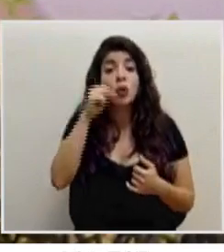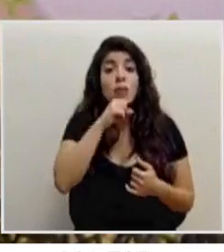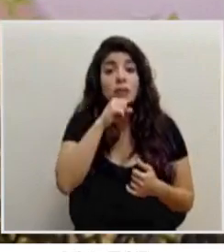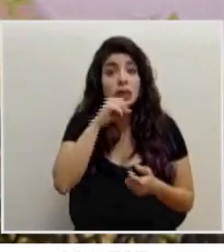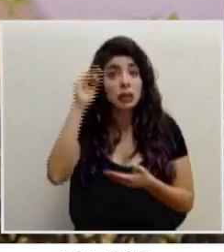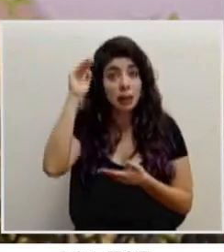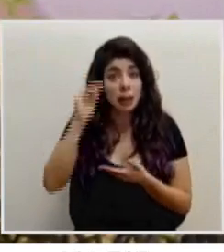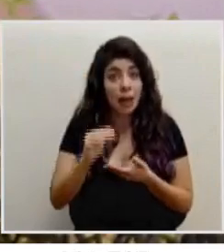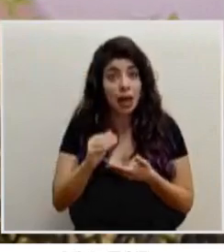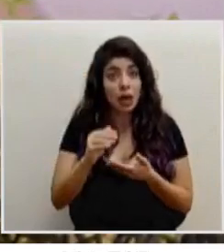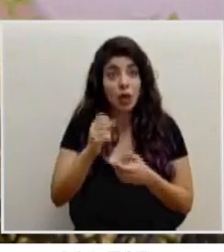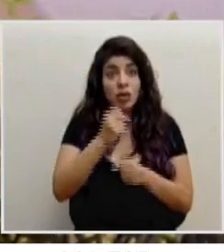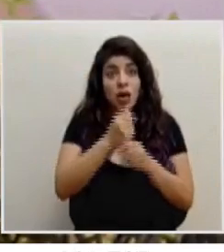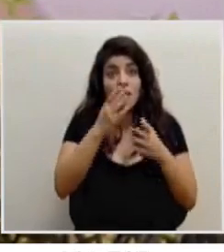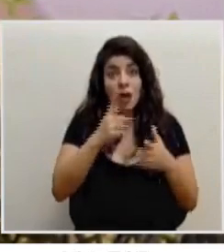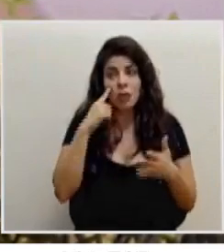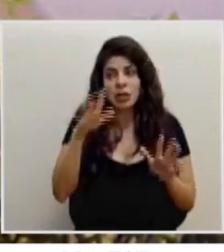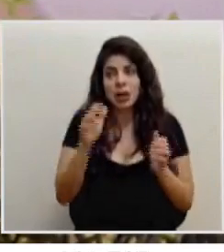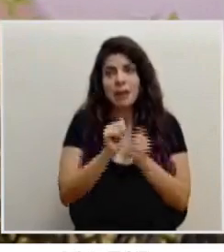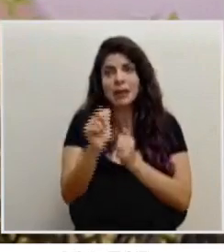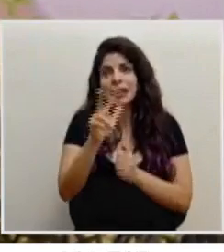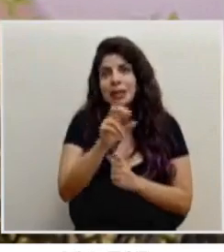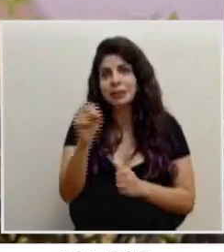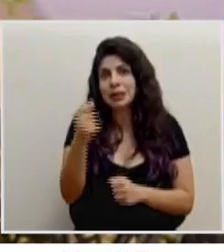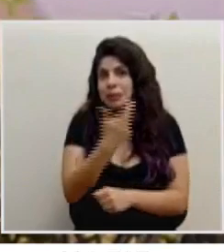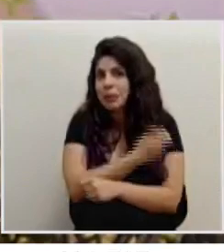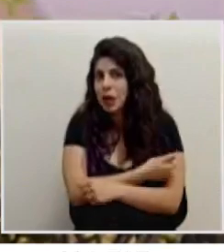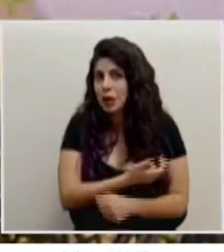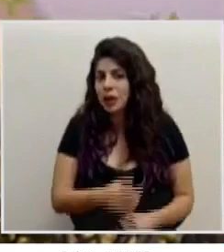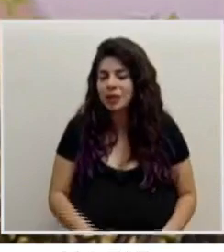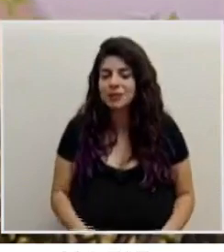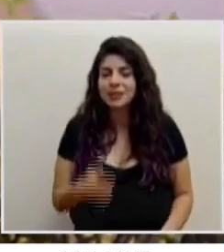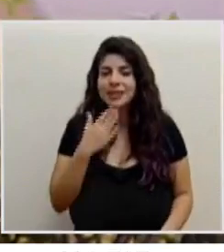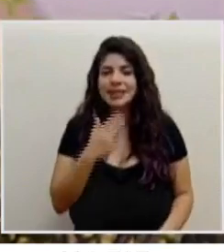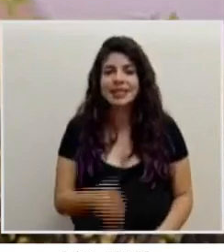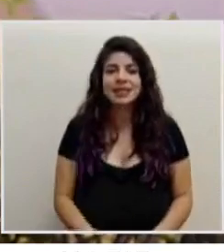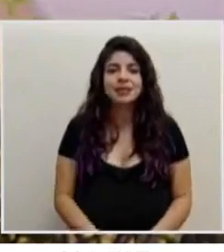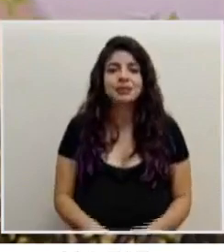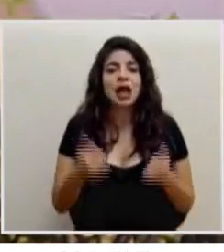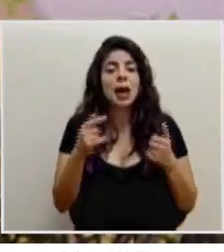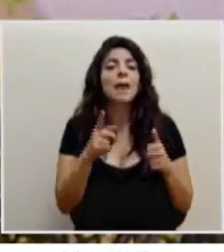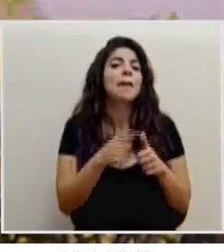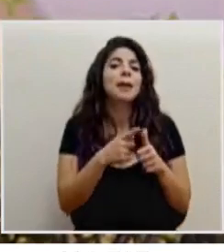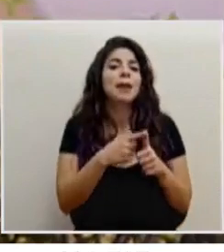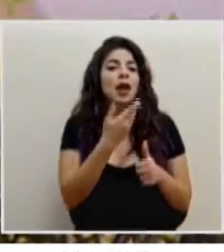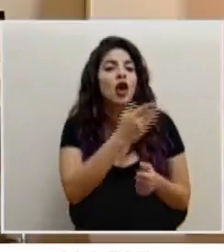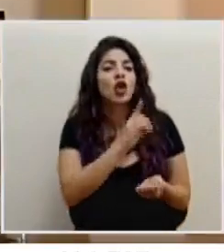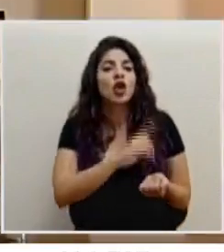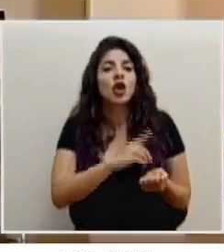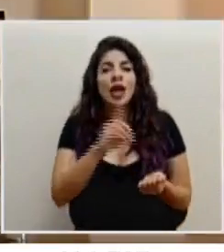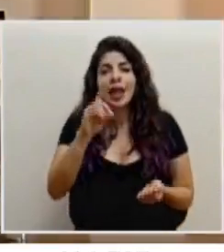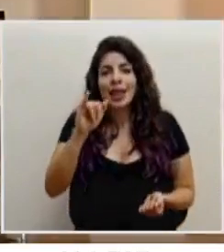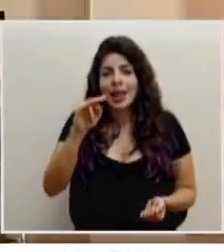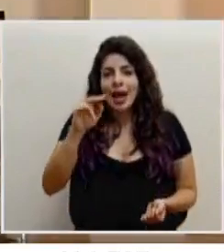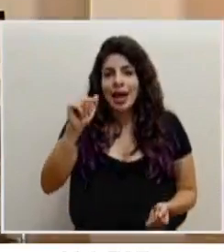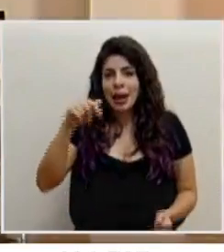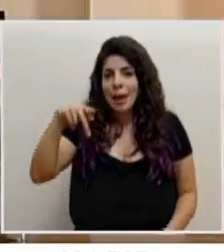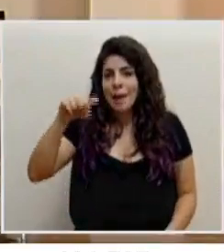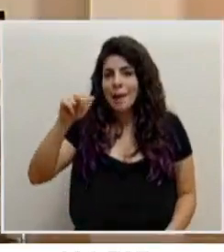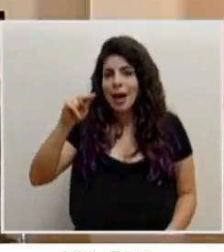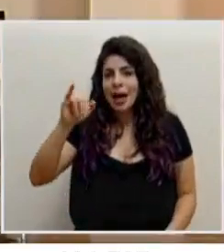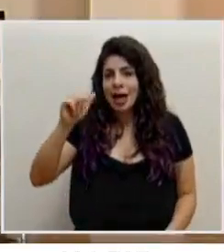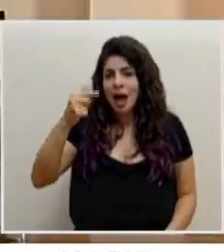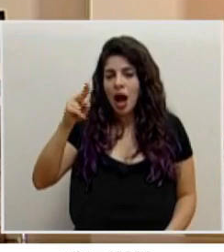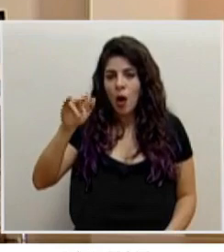y en personal de salud, dado que ya cumplimos 3 meses de estar en vacunación. Muchas gracias. Escuchamos a la doctora Diana